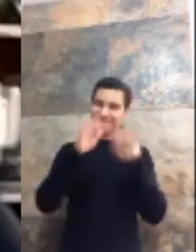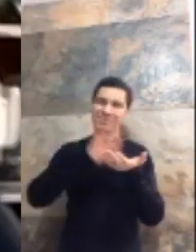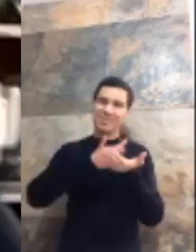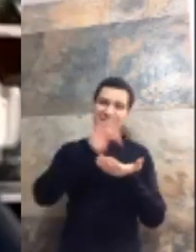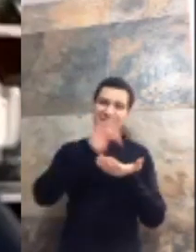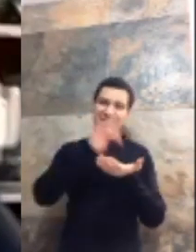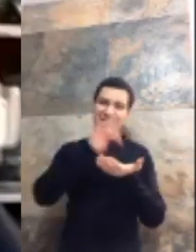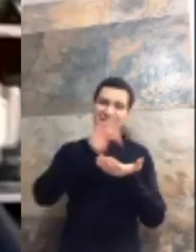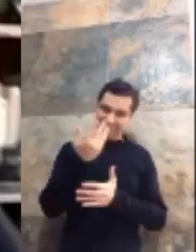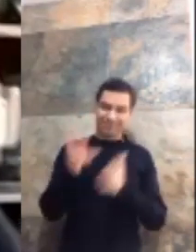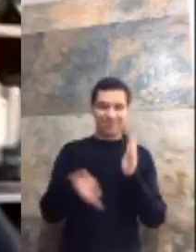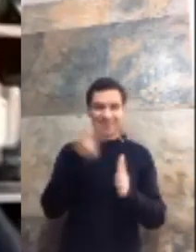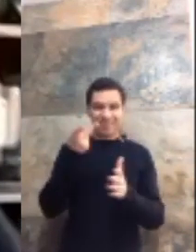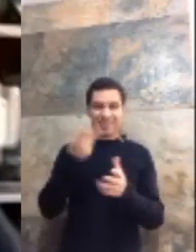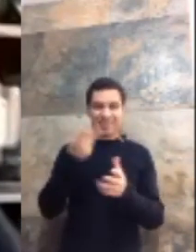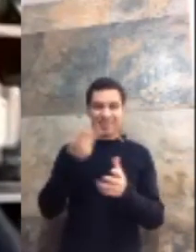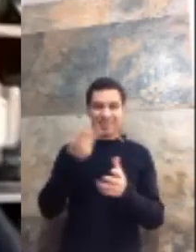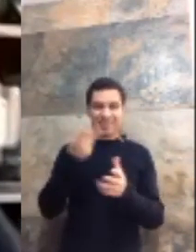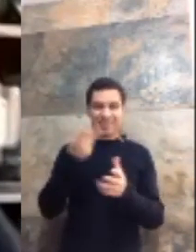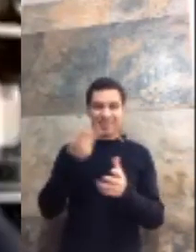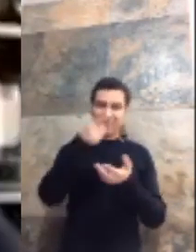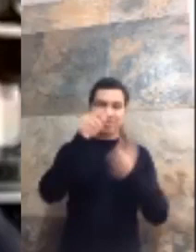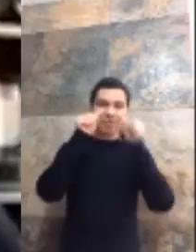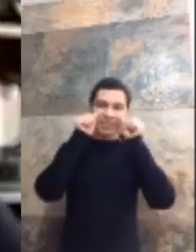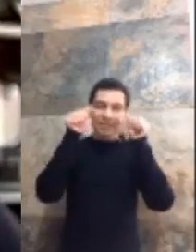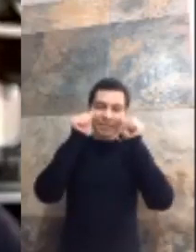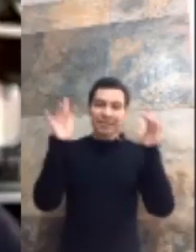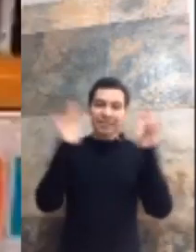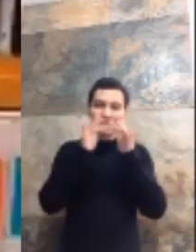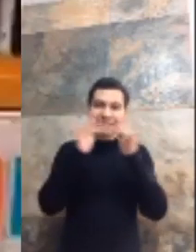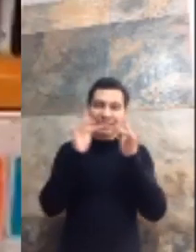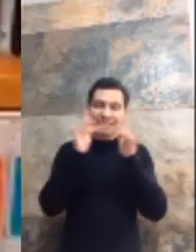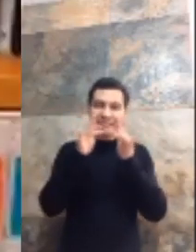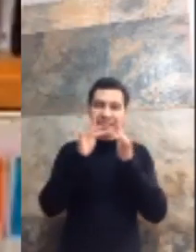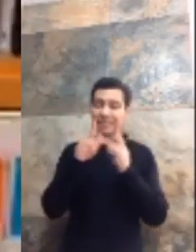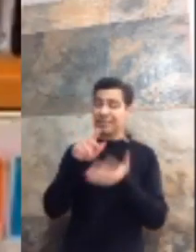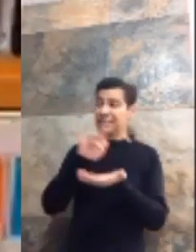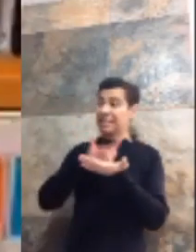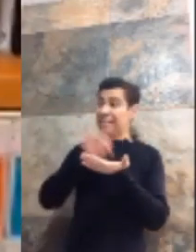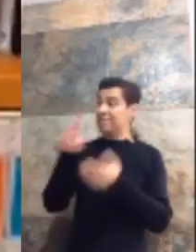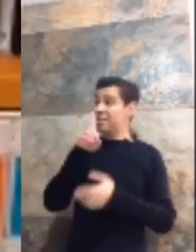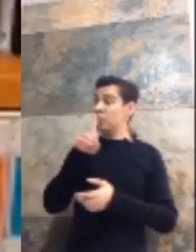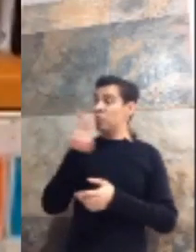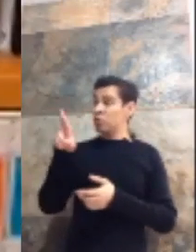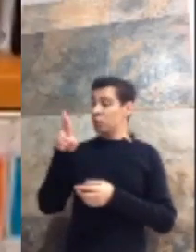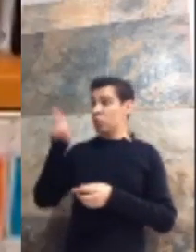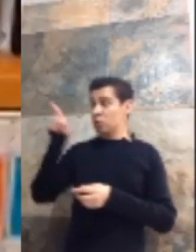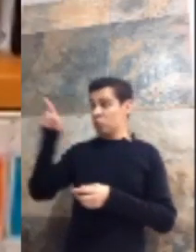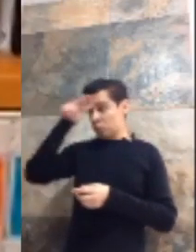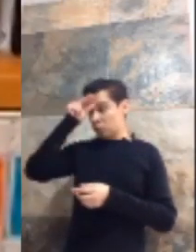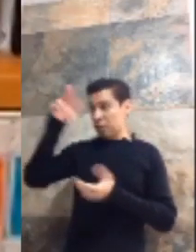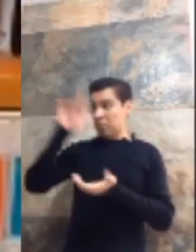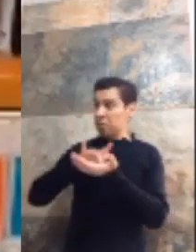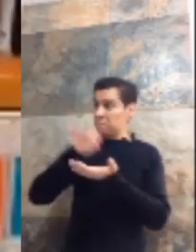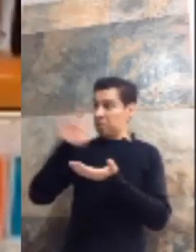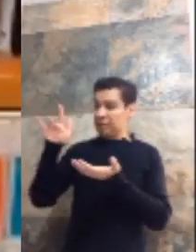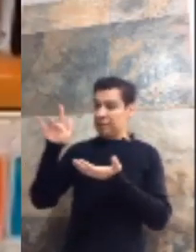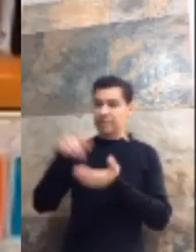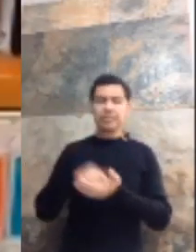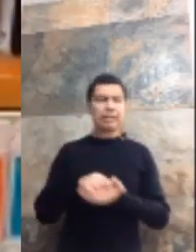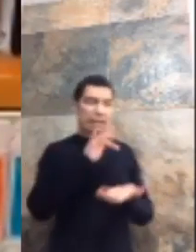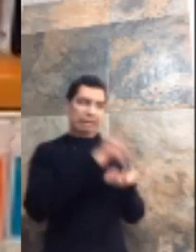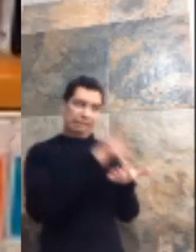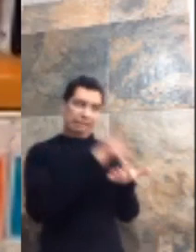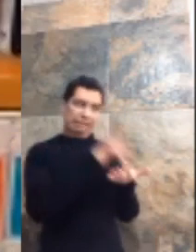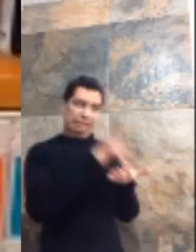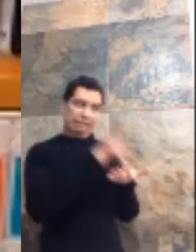José, muchísimas gracias por tu sabiduría. Muchísimas gracias a todos ustedes. En verdad fue un privilegio y espero que todos nos